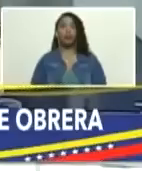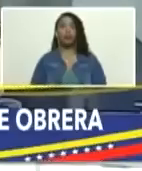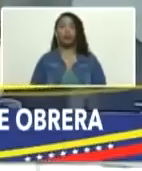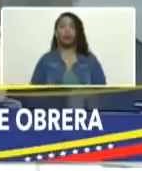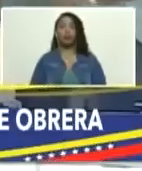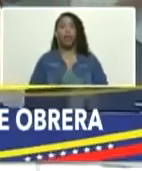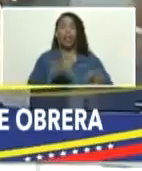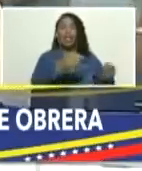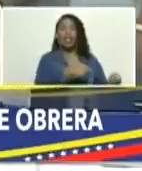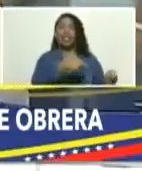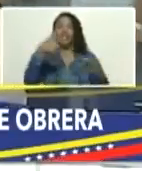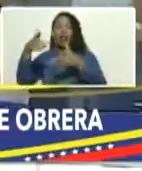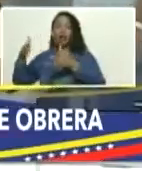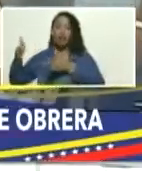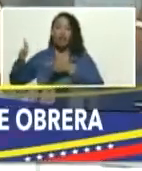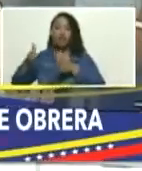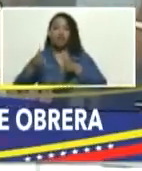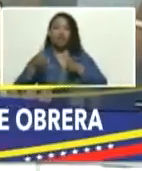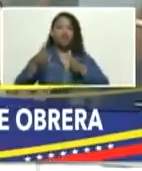llevar el pulso